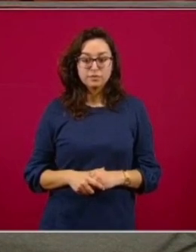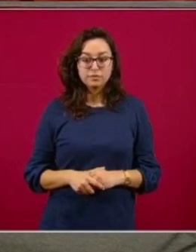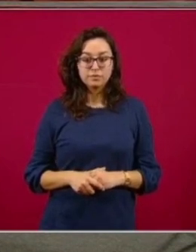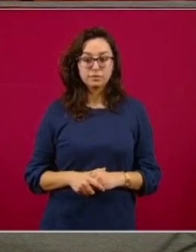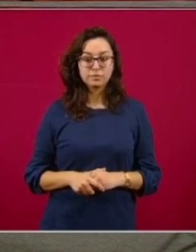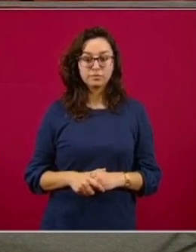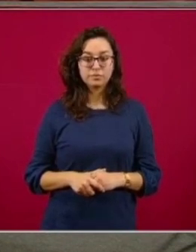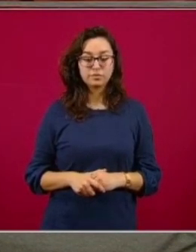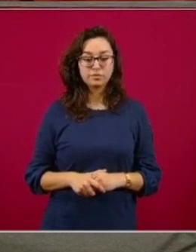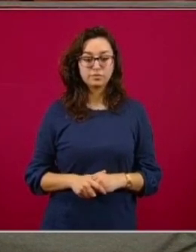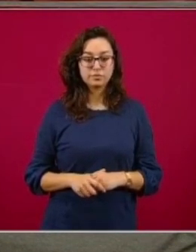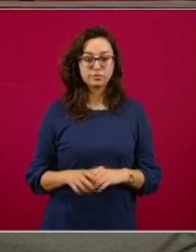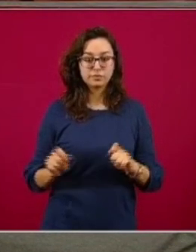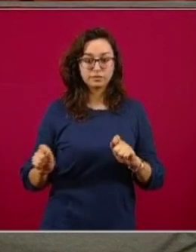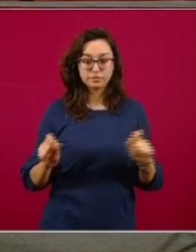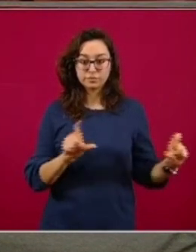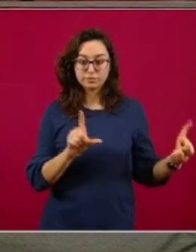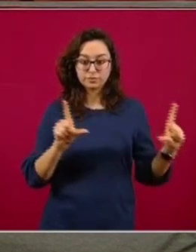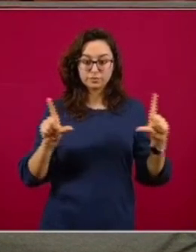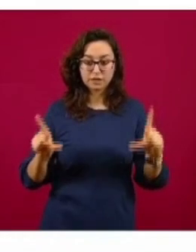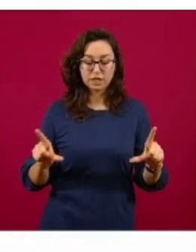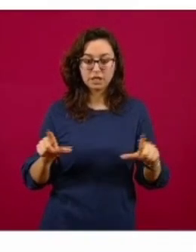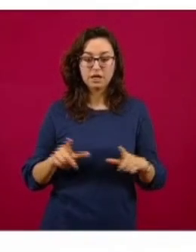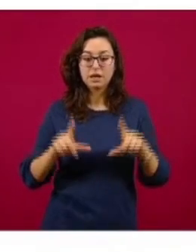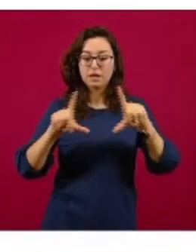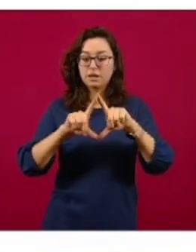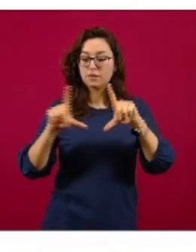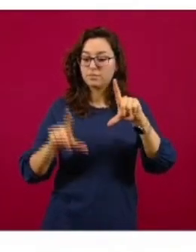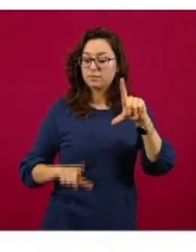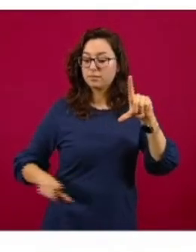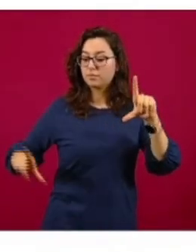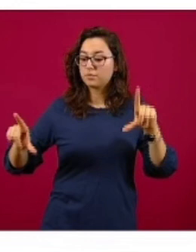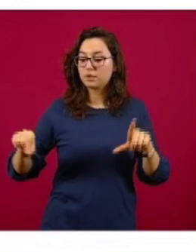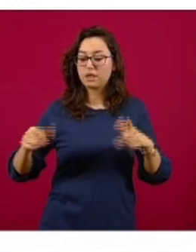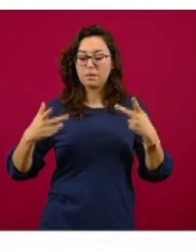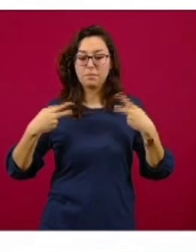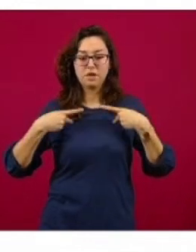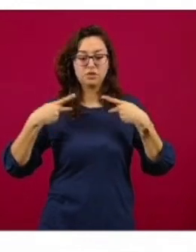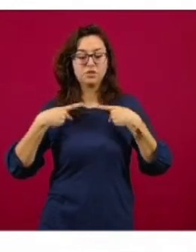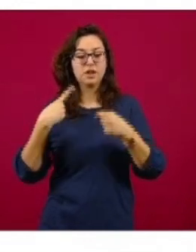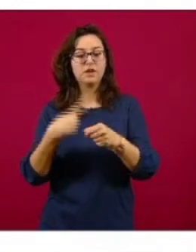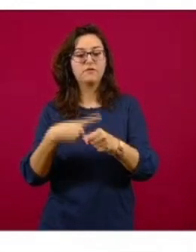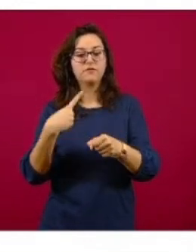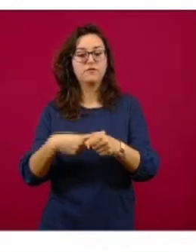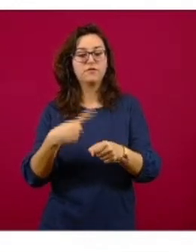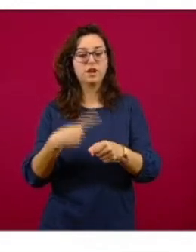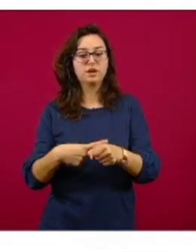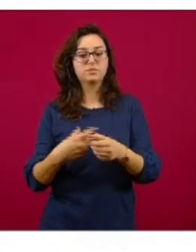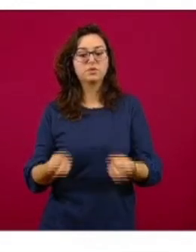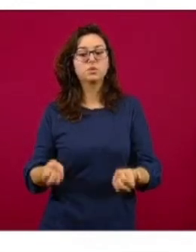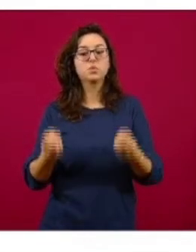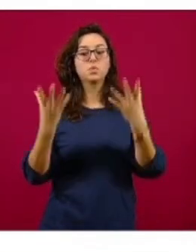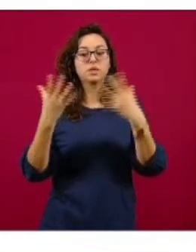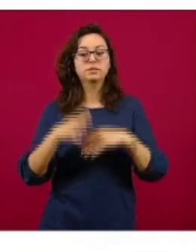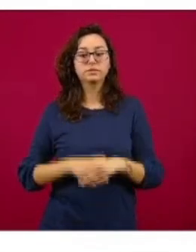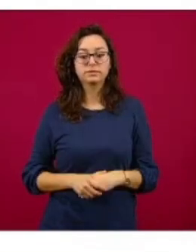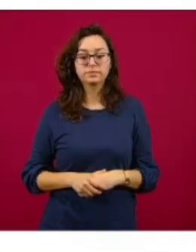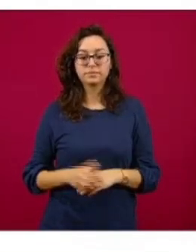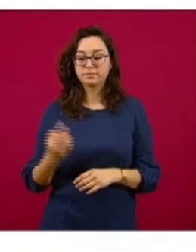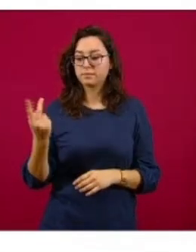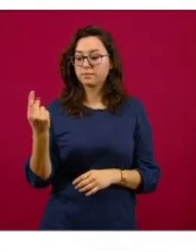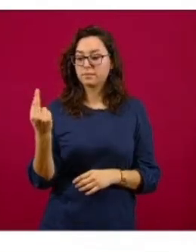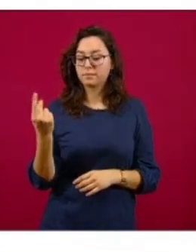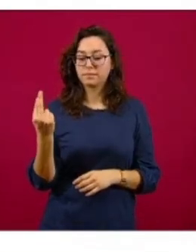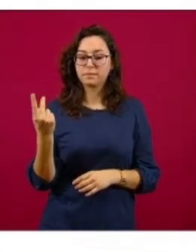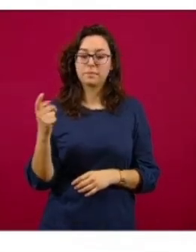personas o qué porcentaje de personas en el país han estado expuestas al virus? La respuesta es 24